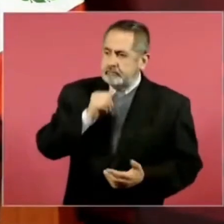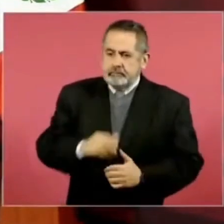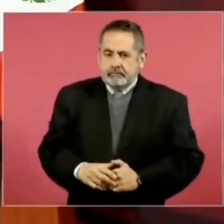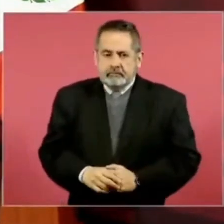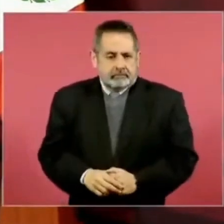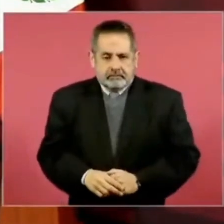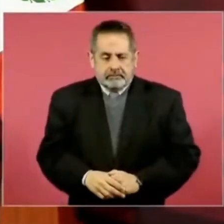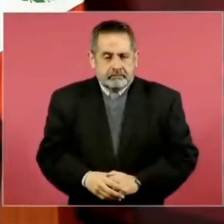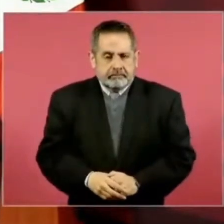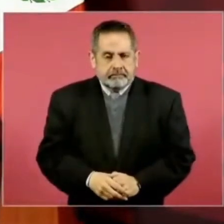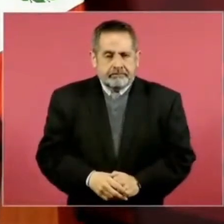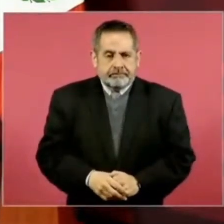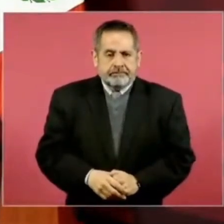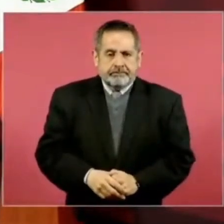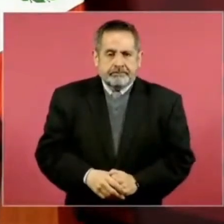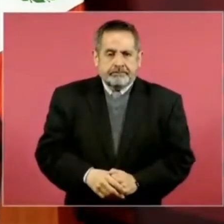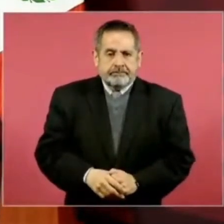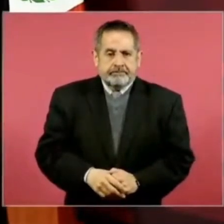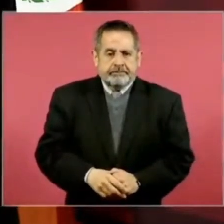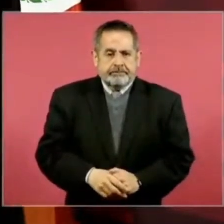Pero además,